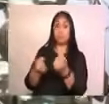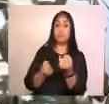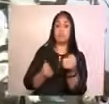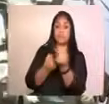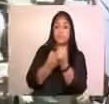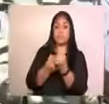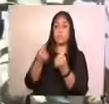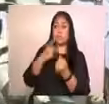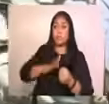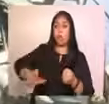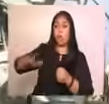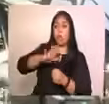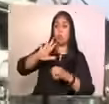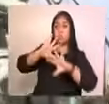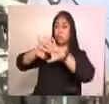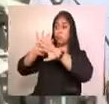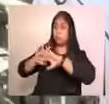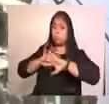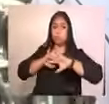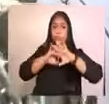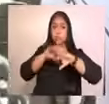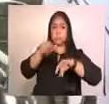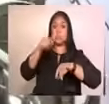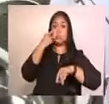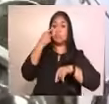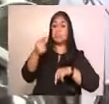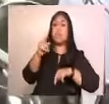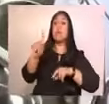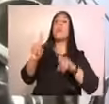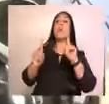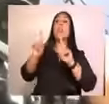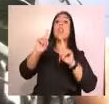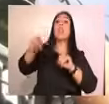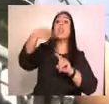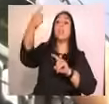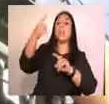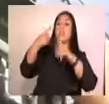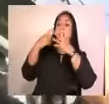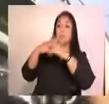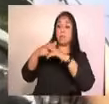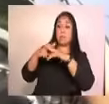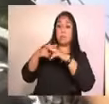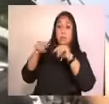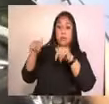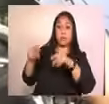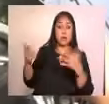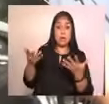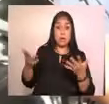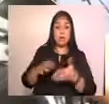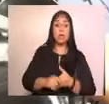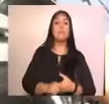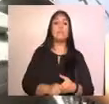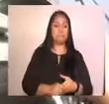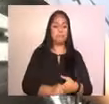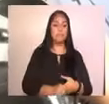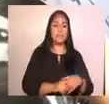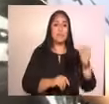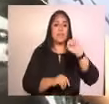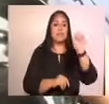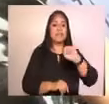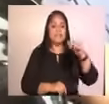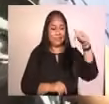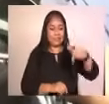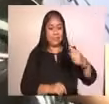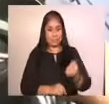centros carcelarios y si tienen previsto cuál sería el siguiente. Sí, este es el primer centro porque aquí lo que